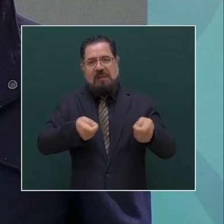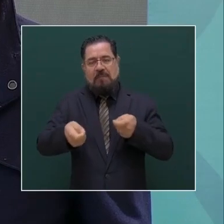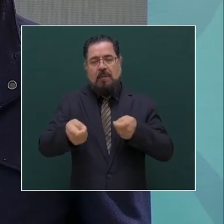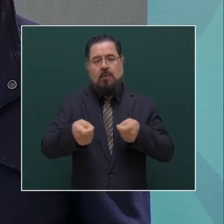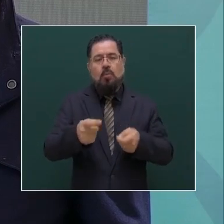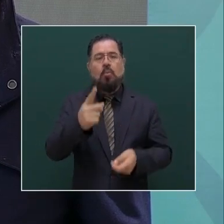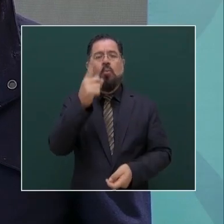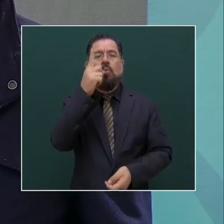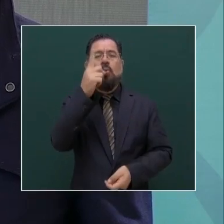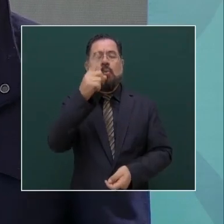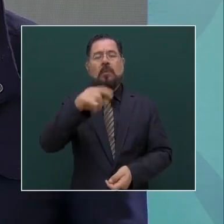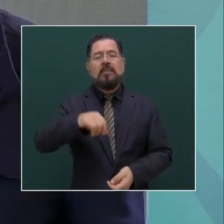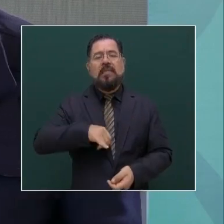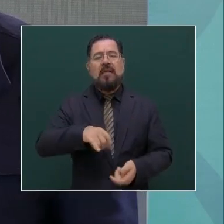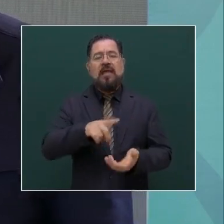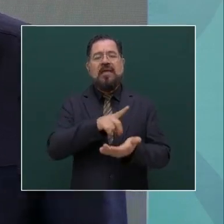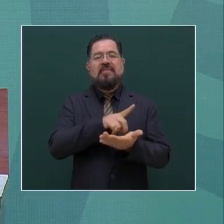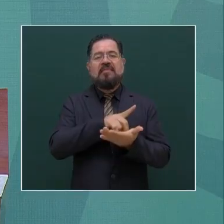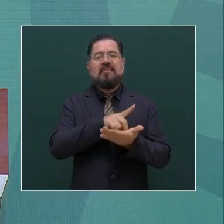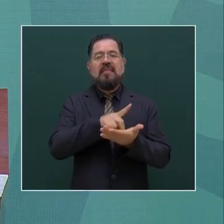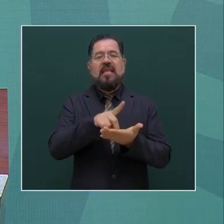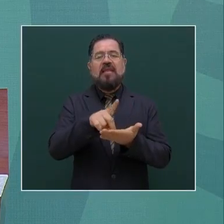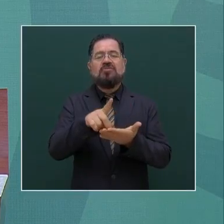derecho o la vía